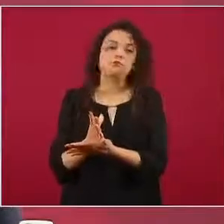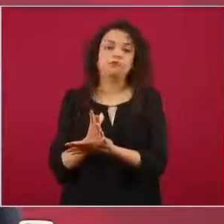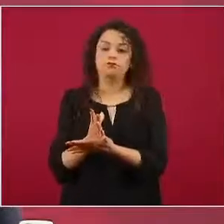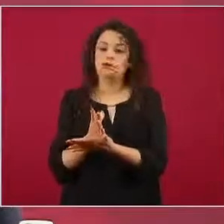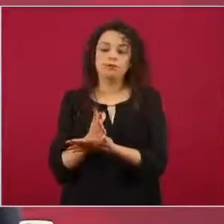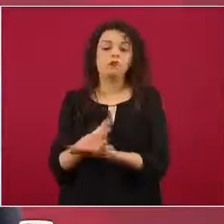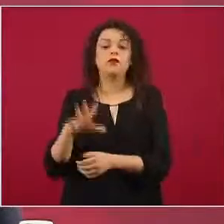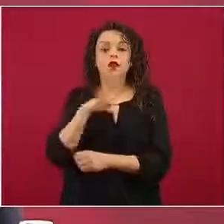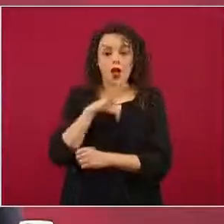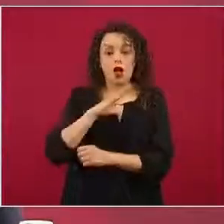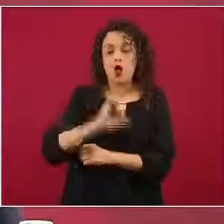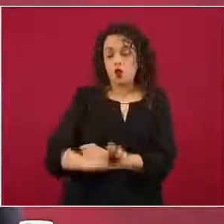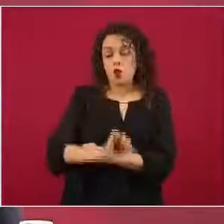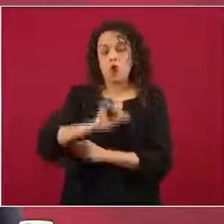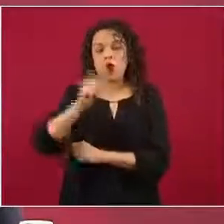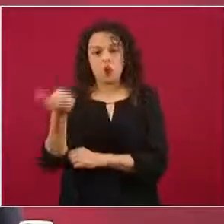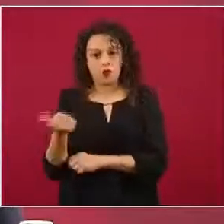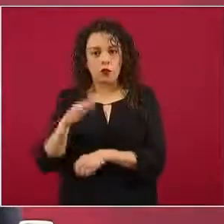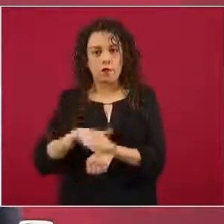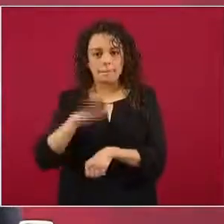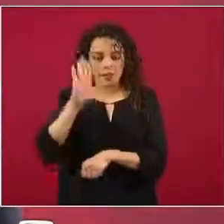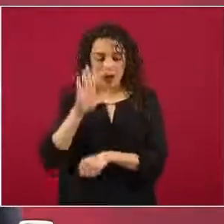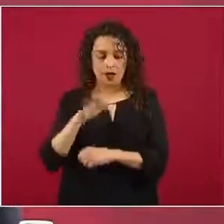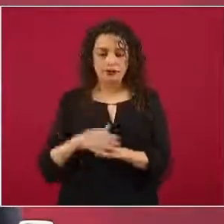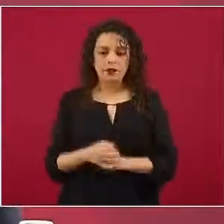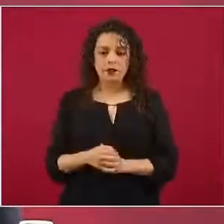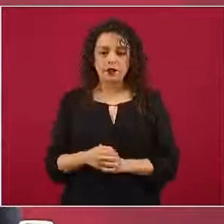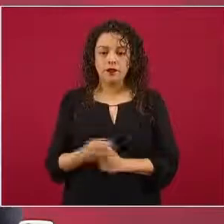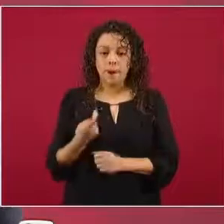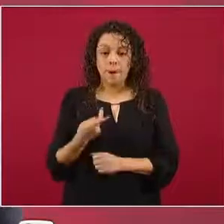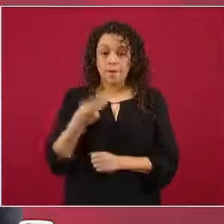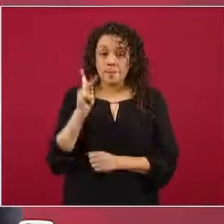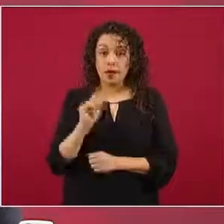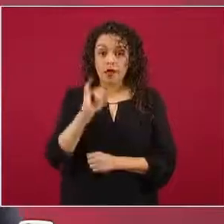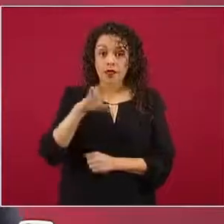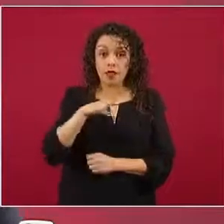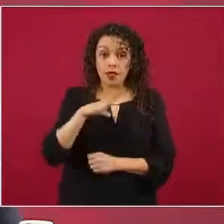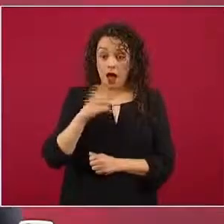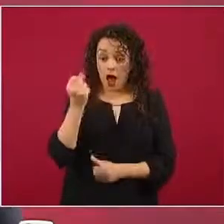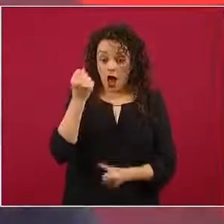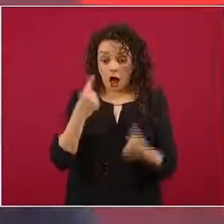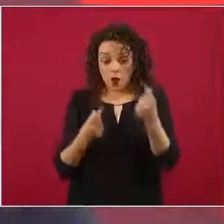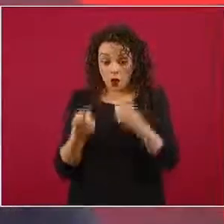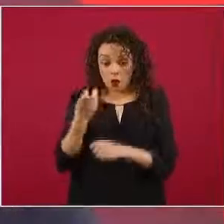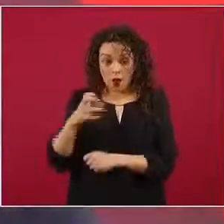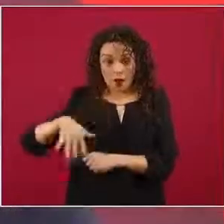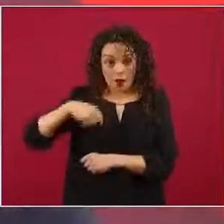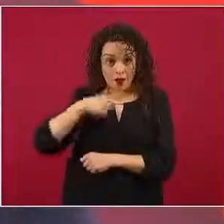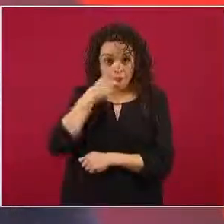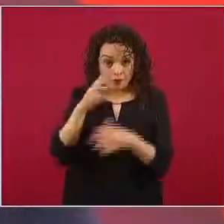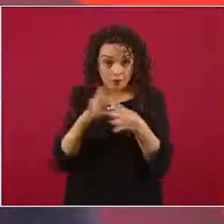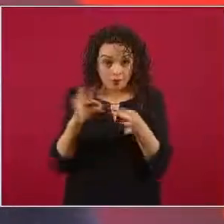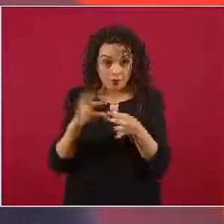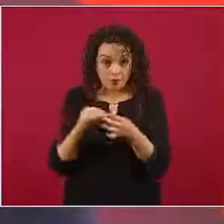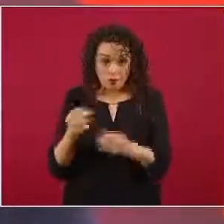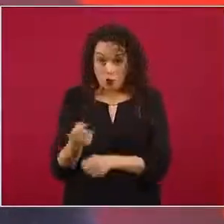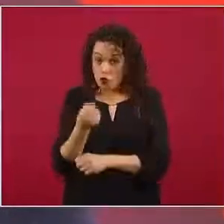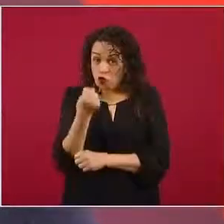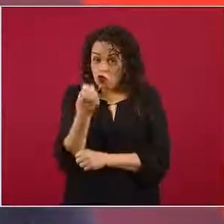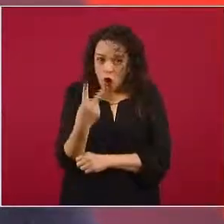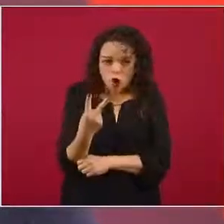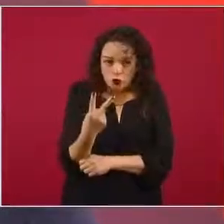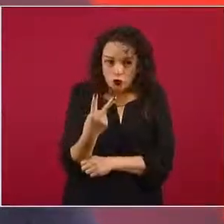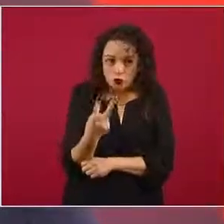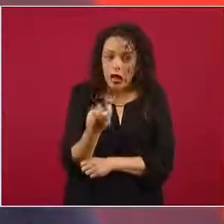se pueden presentar otros, pero si tenemos al menos algunos de estos síntomas, 2 de ellos bastaría o